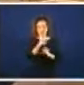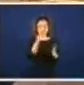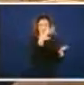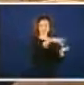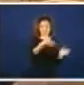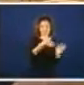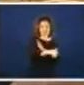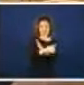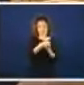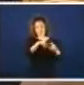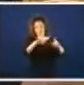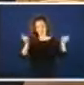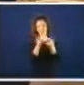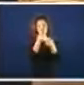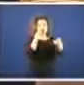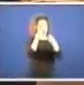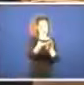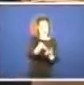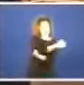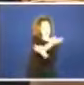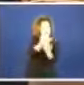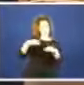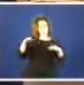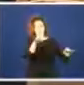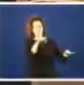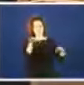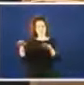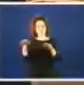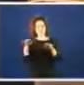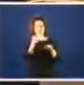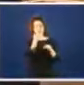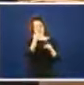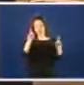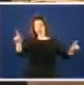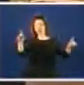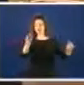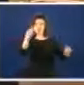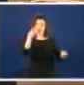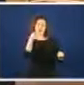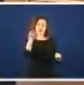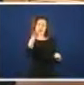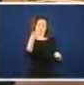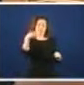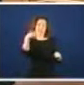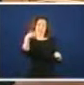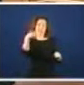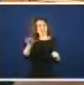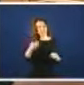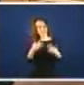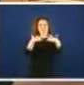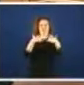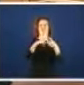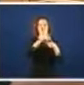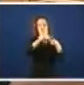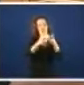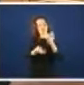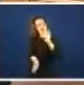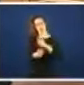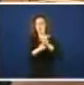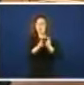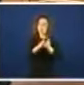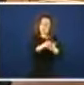titular preparado Casos como de Bárcenas me repugnan Perseguiréi até o final a calquer